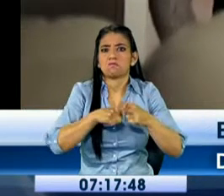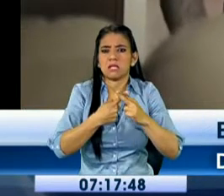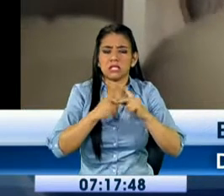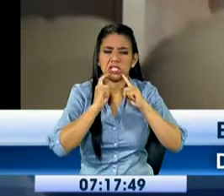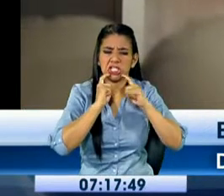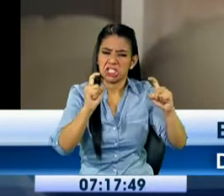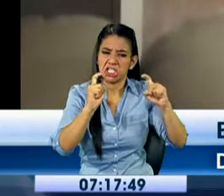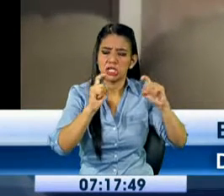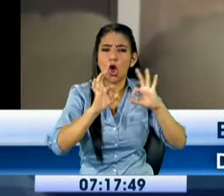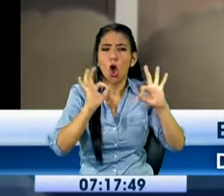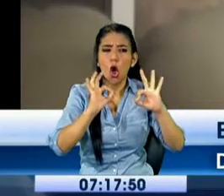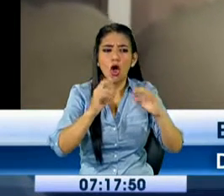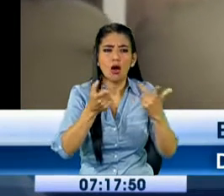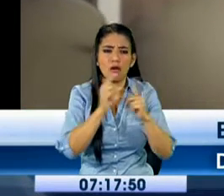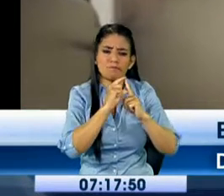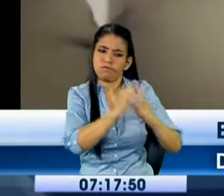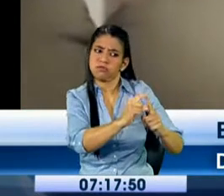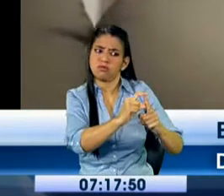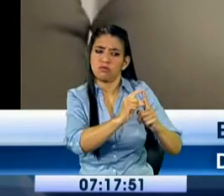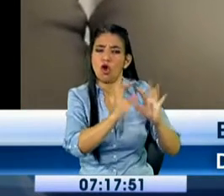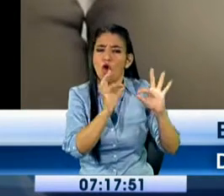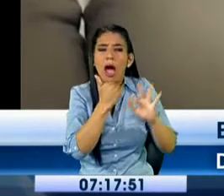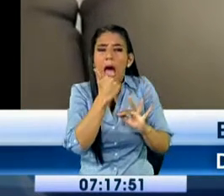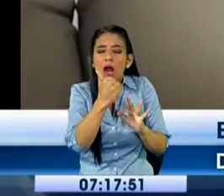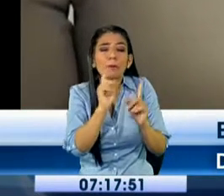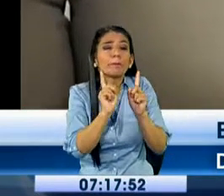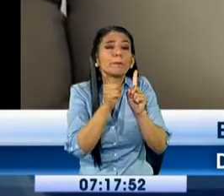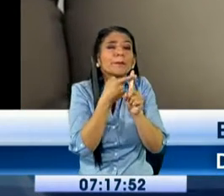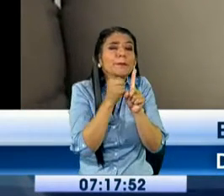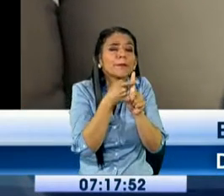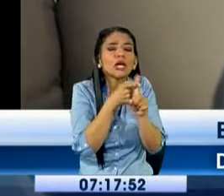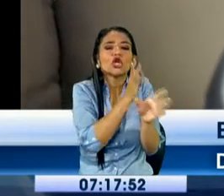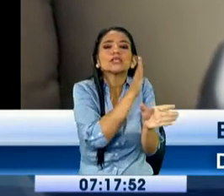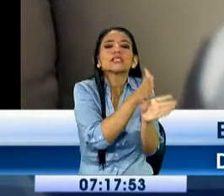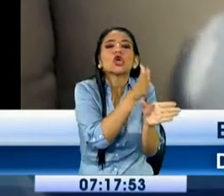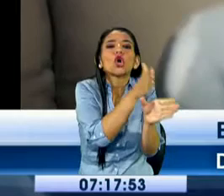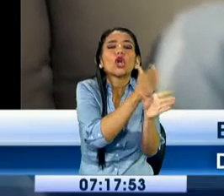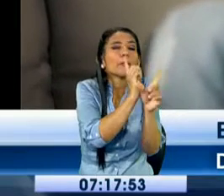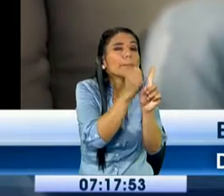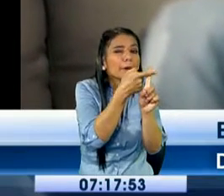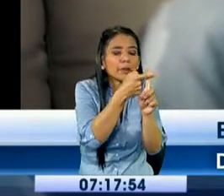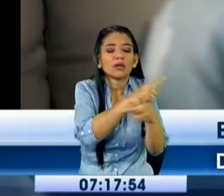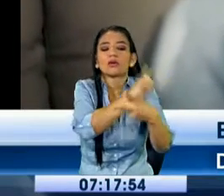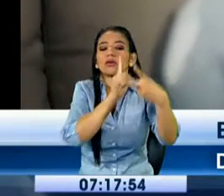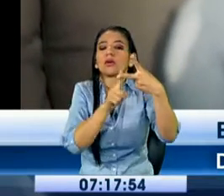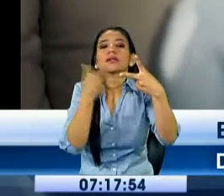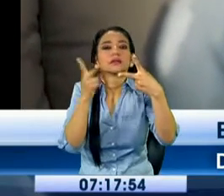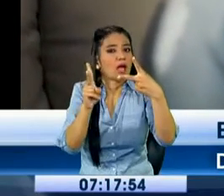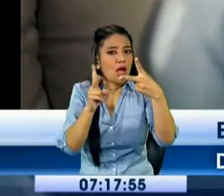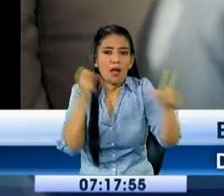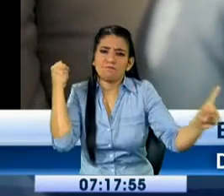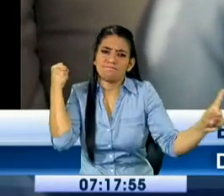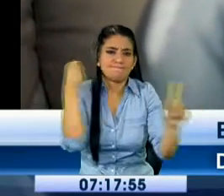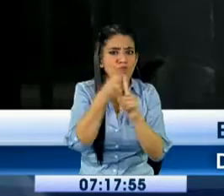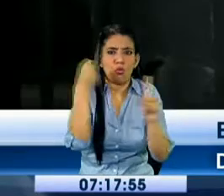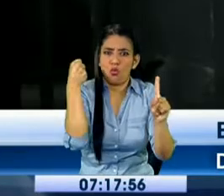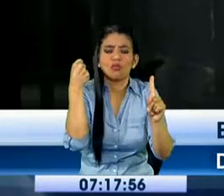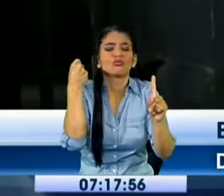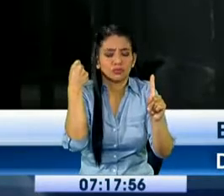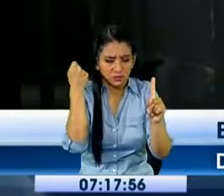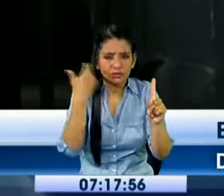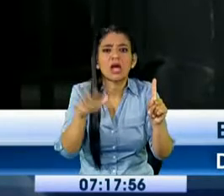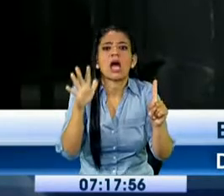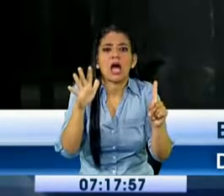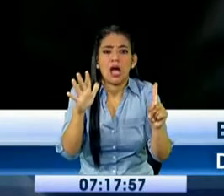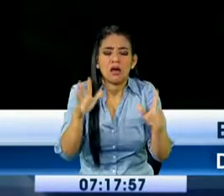ciertas agresiones psicológicas. En la siguiente fase ya es la agresión física, donde vienen